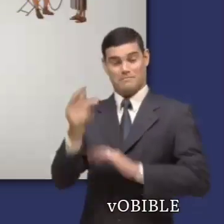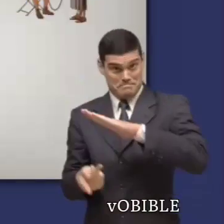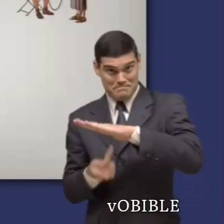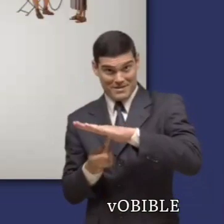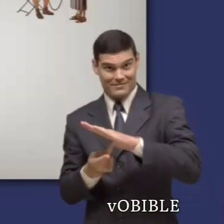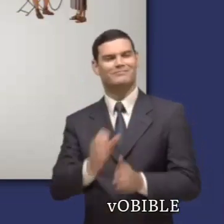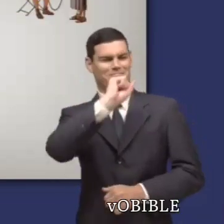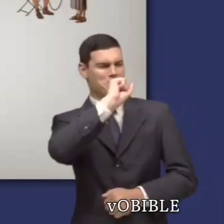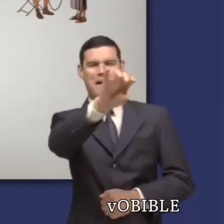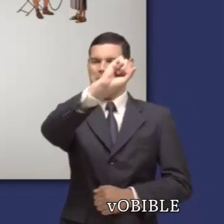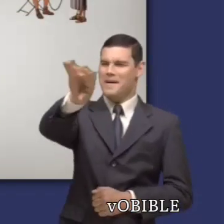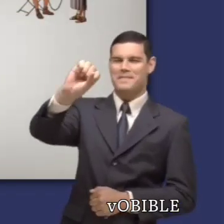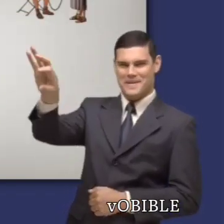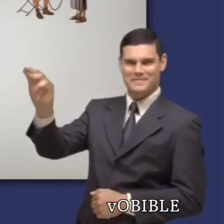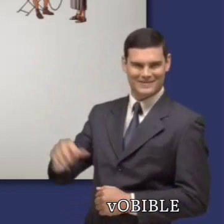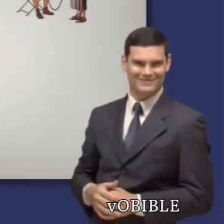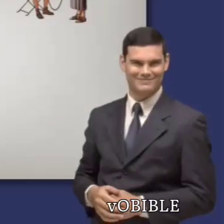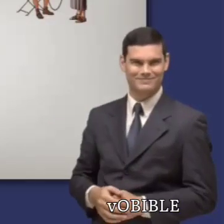el ministerio del apóstol Pablo.